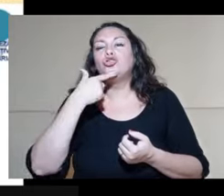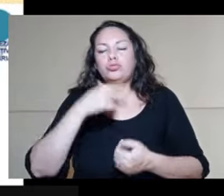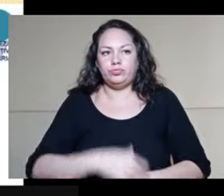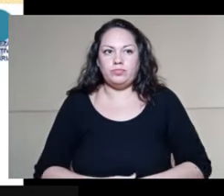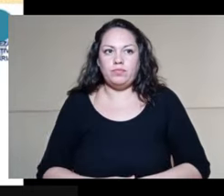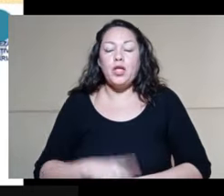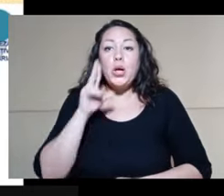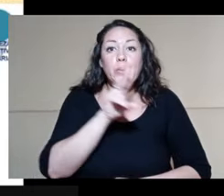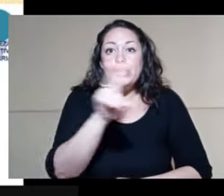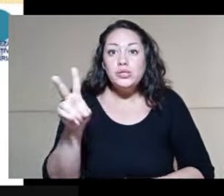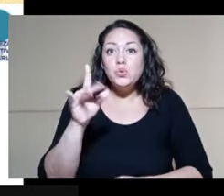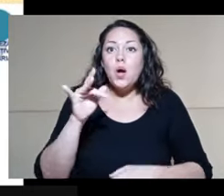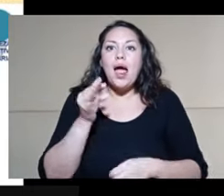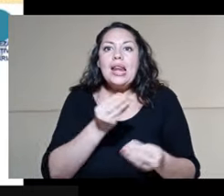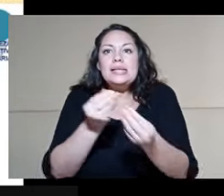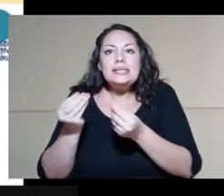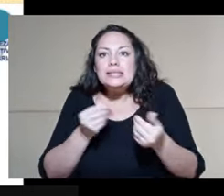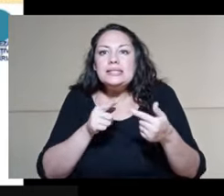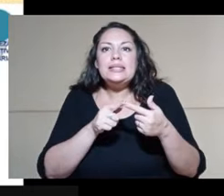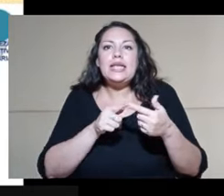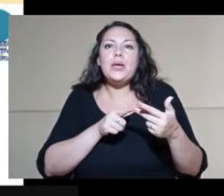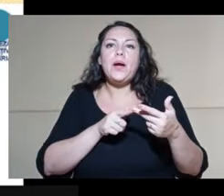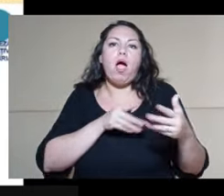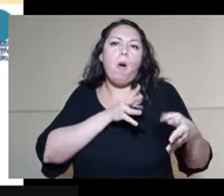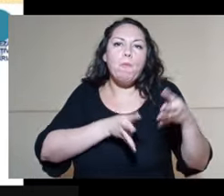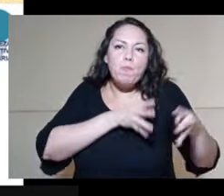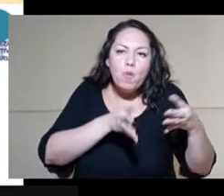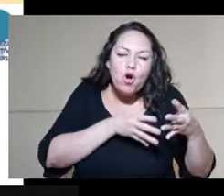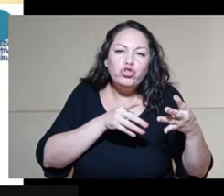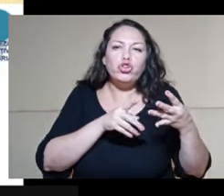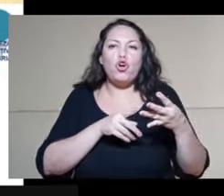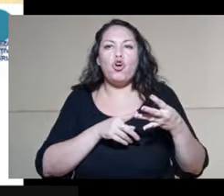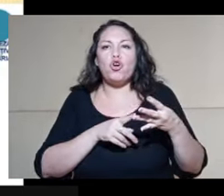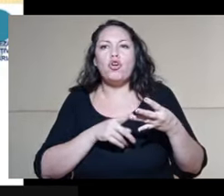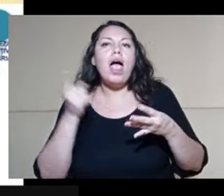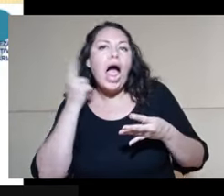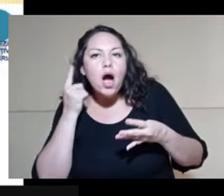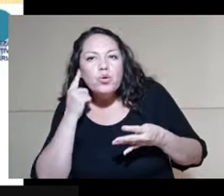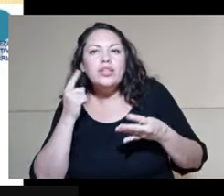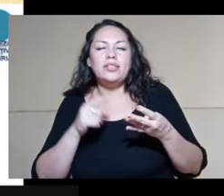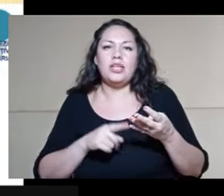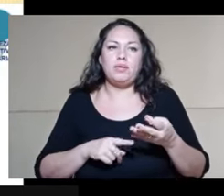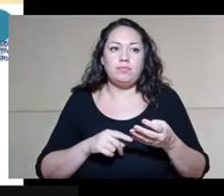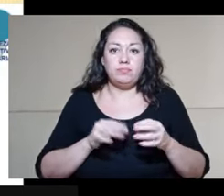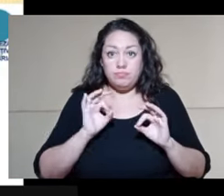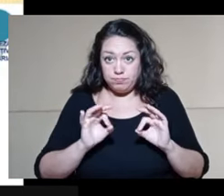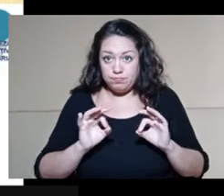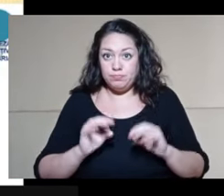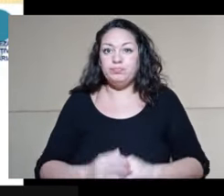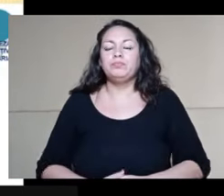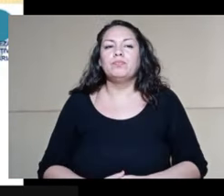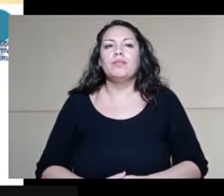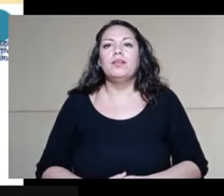la vía sensitiva, los núcleos del tálamo con la vía visual, los núcleos del tálamo con la vía motora, los núcleos del tálamo con la vía